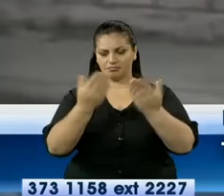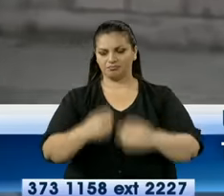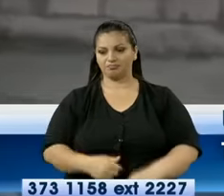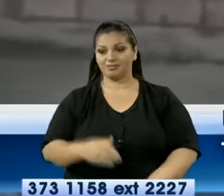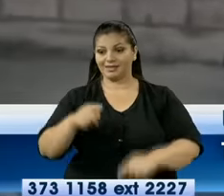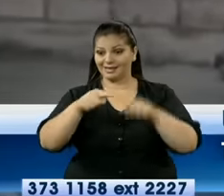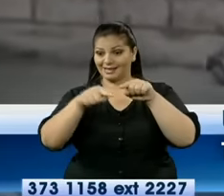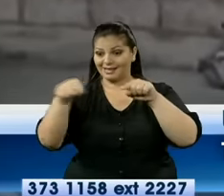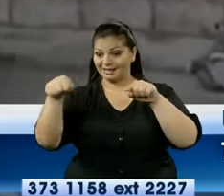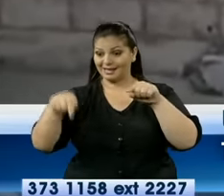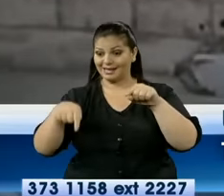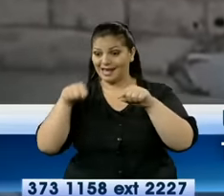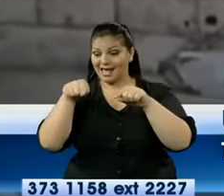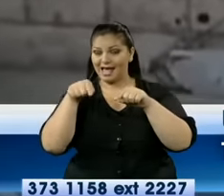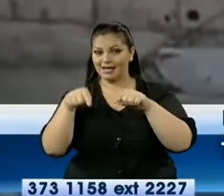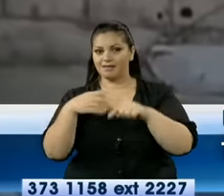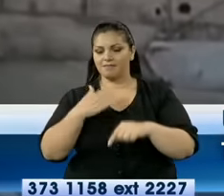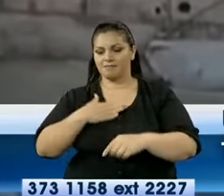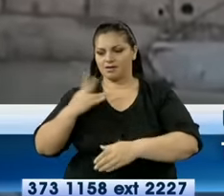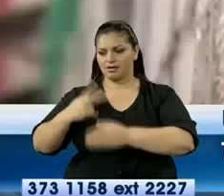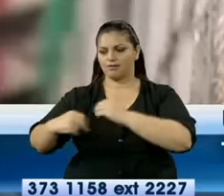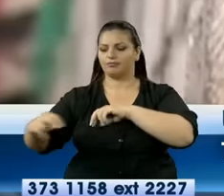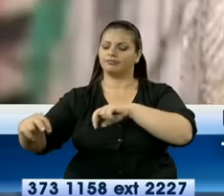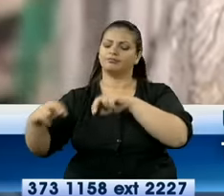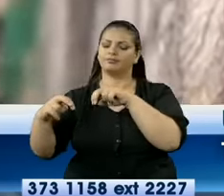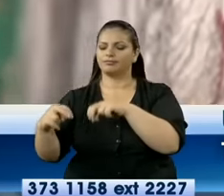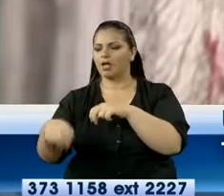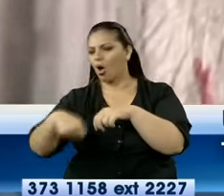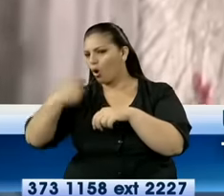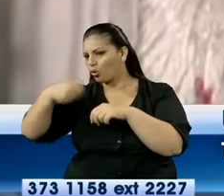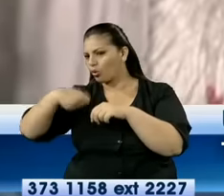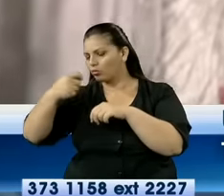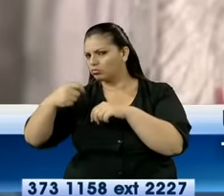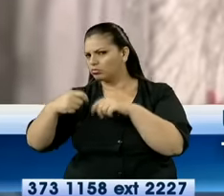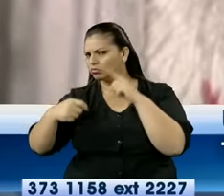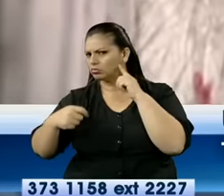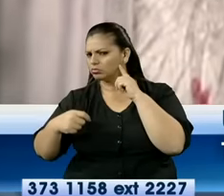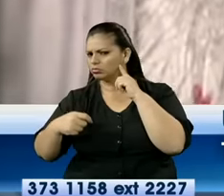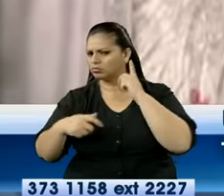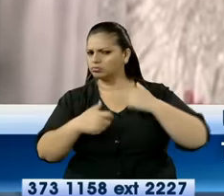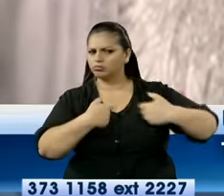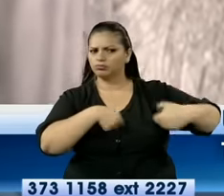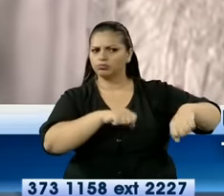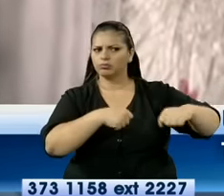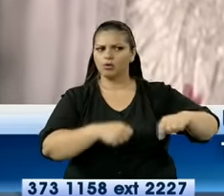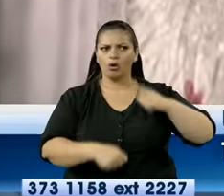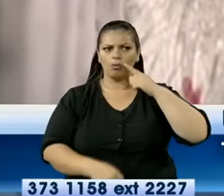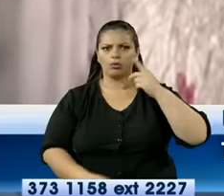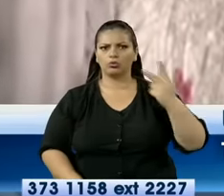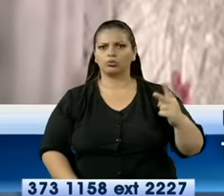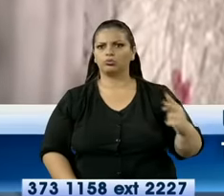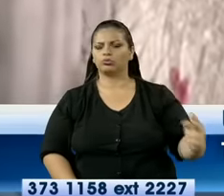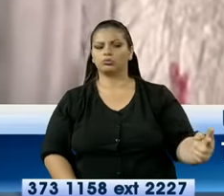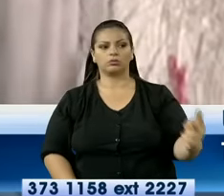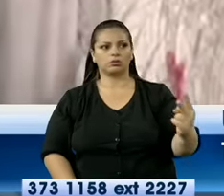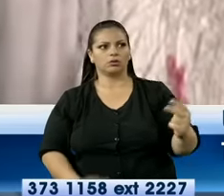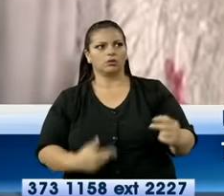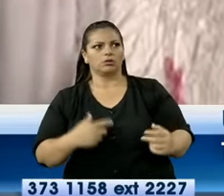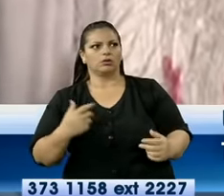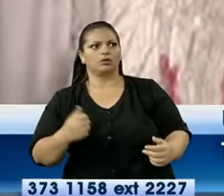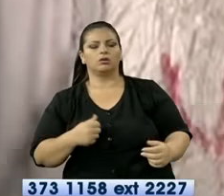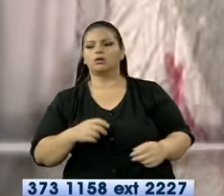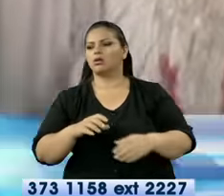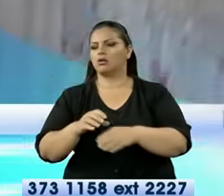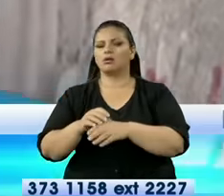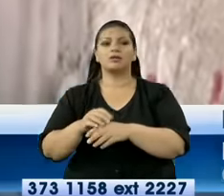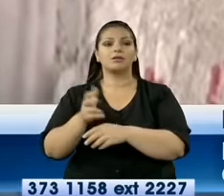esquina y llegaron dos motos, cuatro manes, y yo corro porque yo escucho que ellos rastrean su pistola, yo corro, pero ahí fue que le dije al man, ojalá, bien